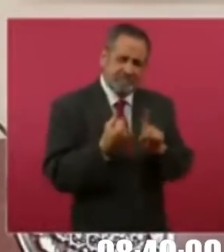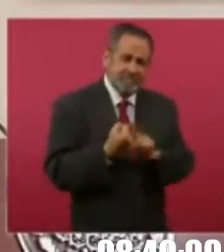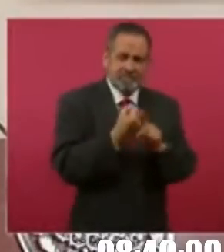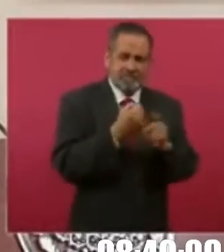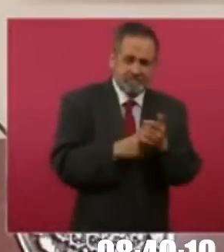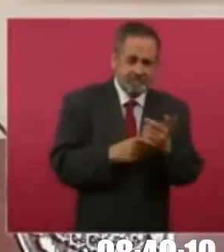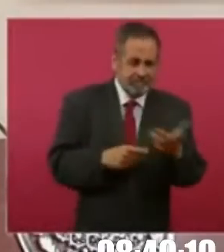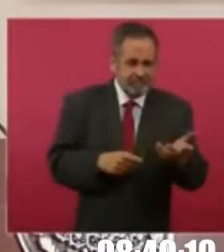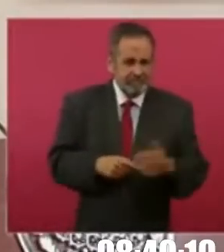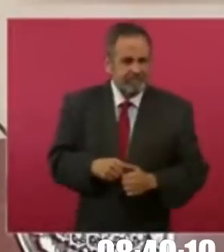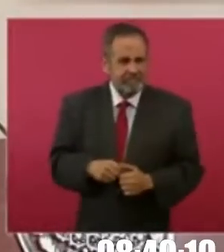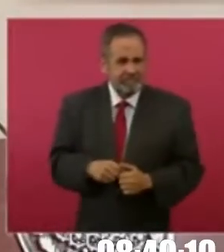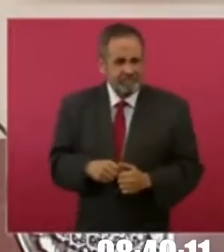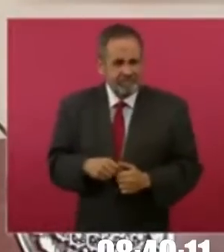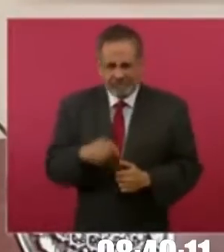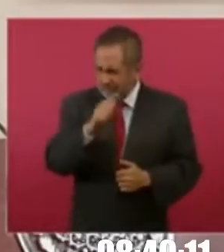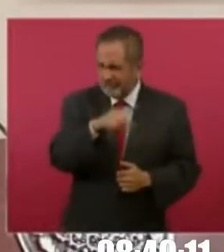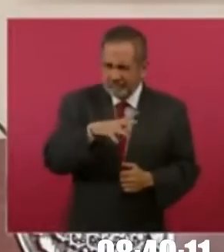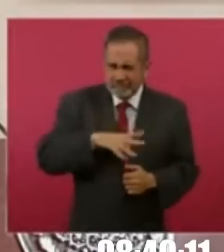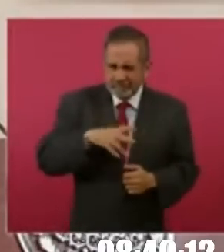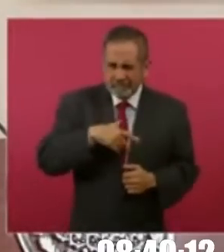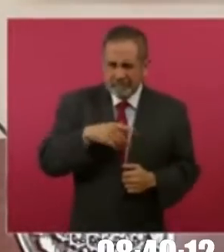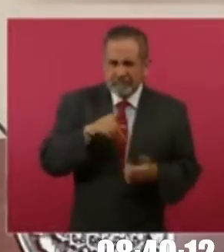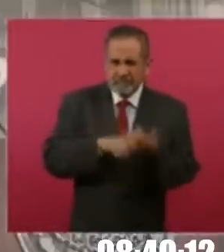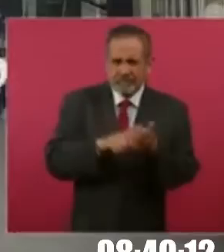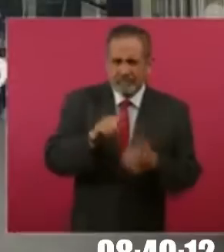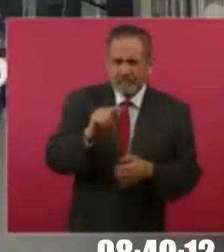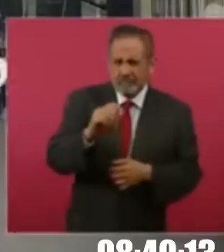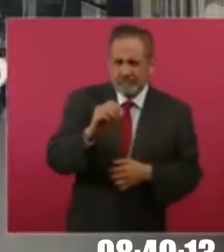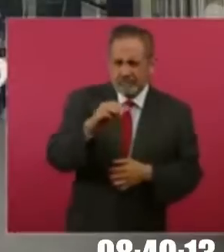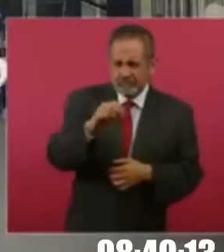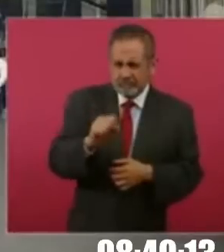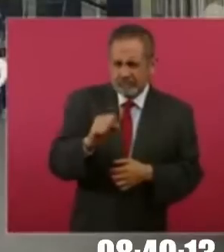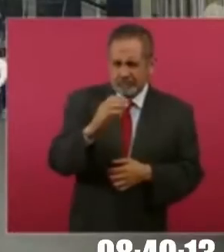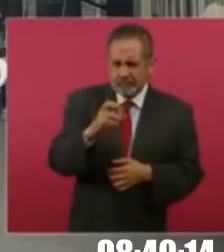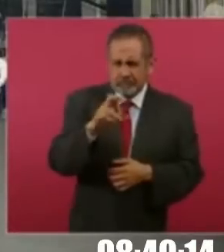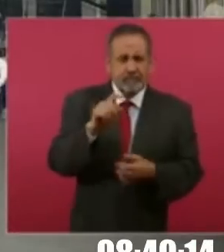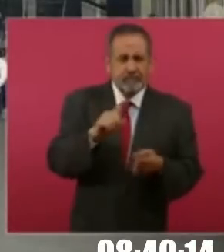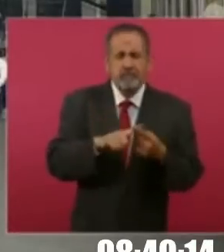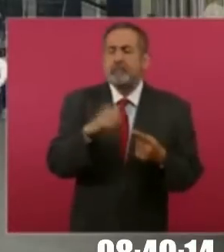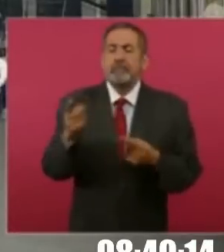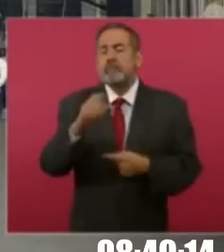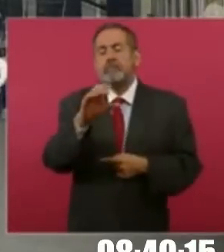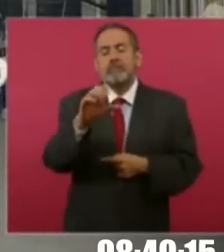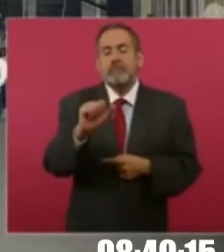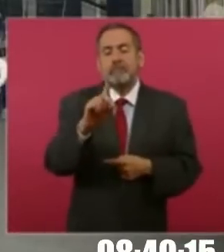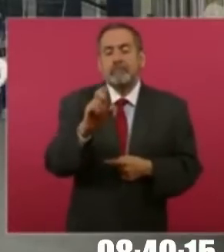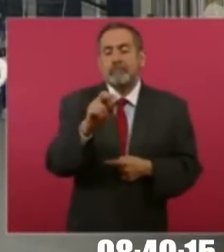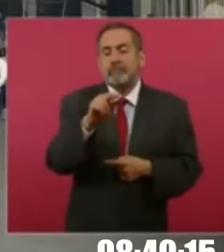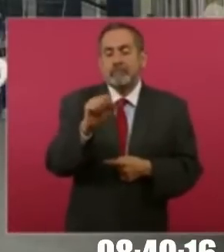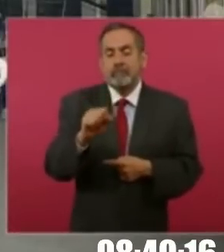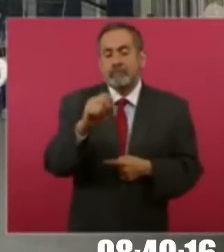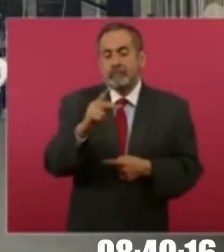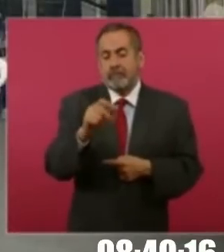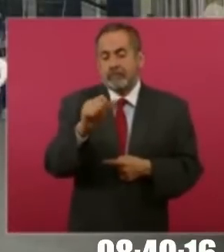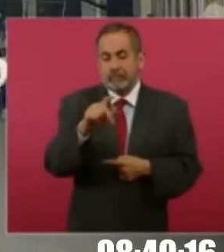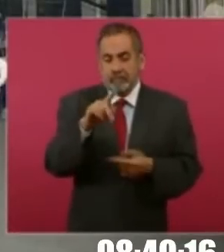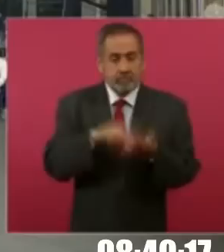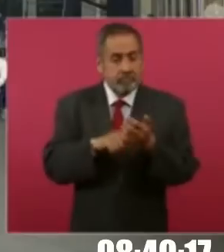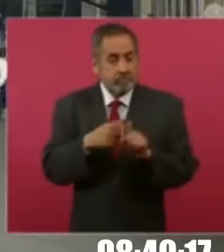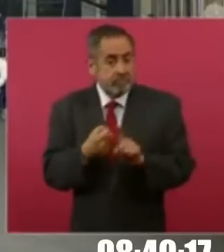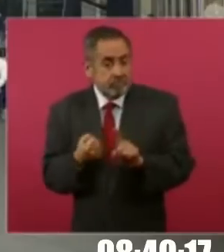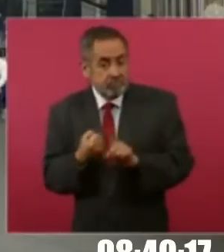que ahí eso estaba Tomás Cerón no Cárdenas Palomino sí Y ahí estaba